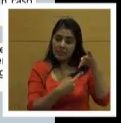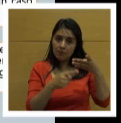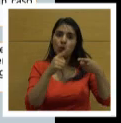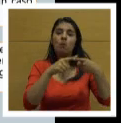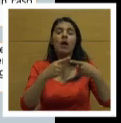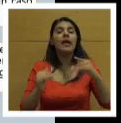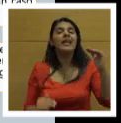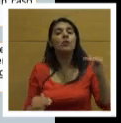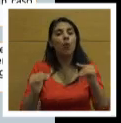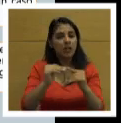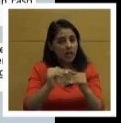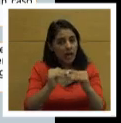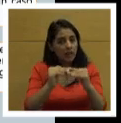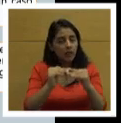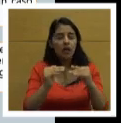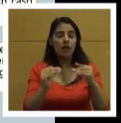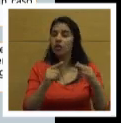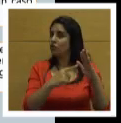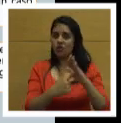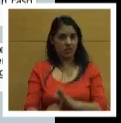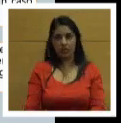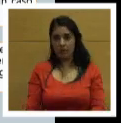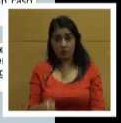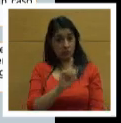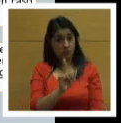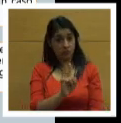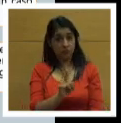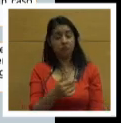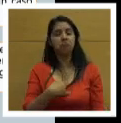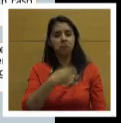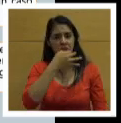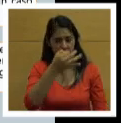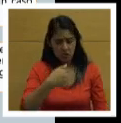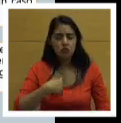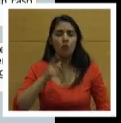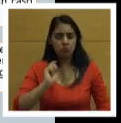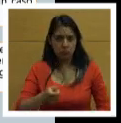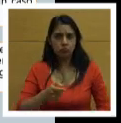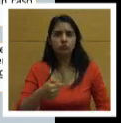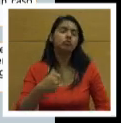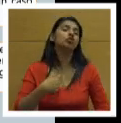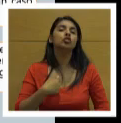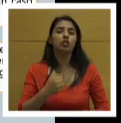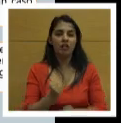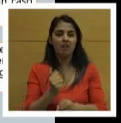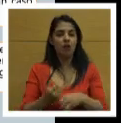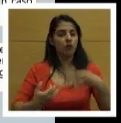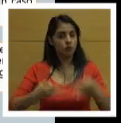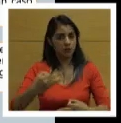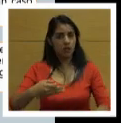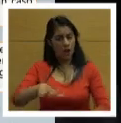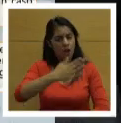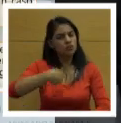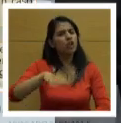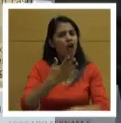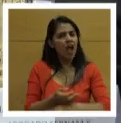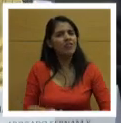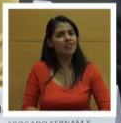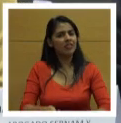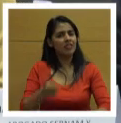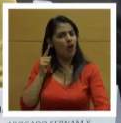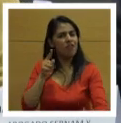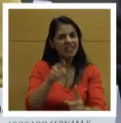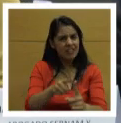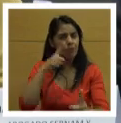principio de la no discriminación. Y lo digo desde el punto de vista de como juzgadores, como operadoras de justicia. Tenemos una misión tremendamente